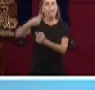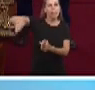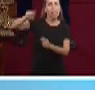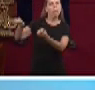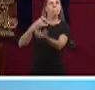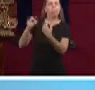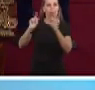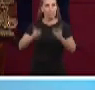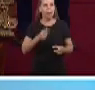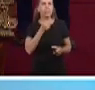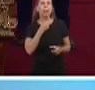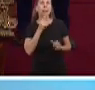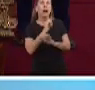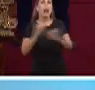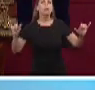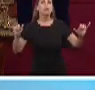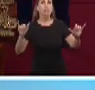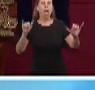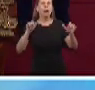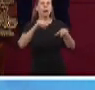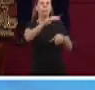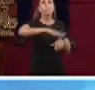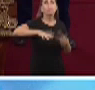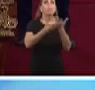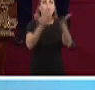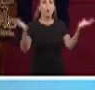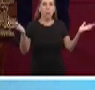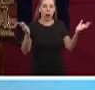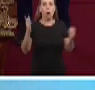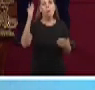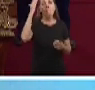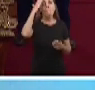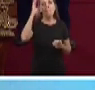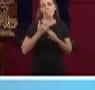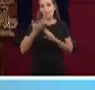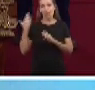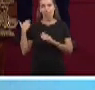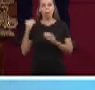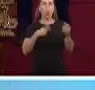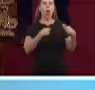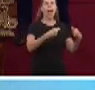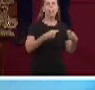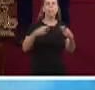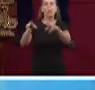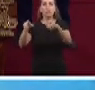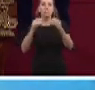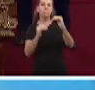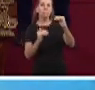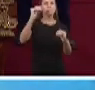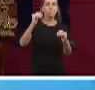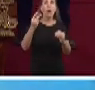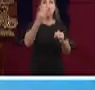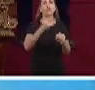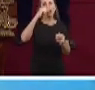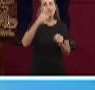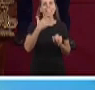también crecieron. Es decir, que es más que todo un mensaje hacia afuera y hacia aquellos que, por ejemplo, han invertido en bonos.